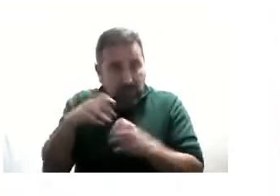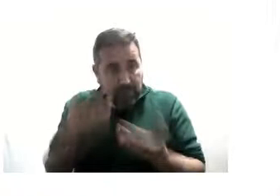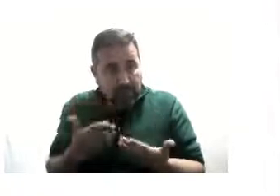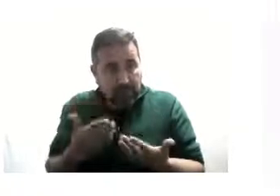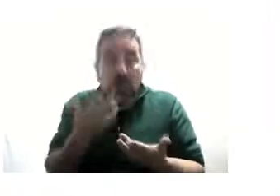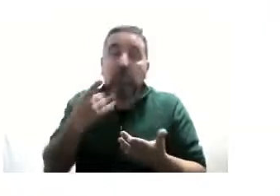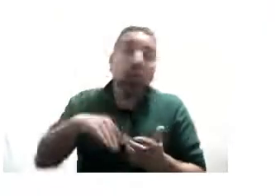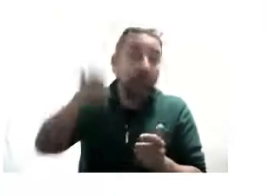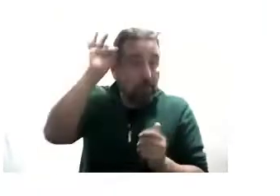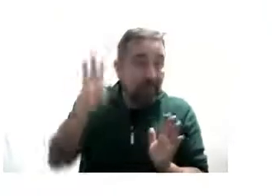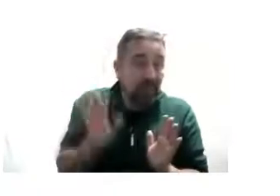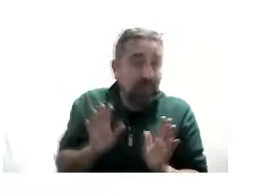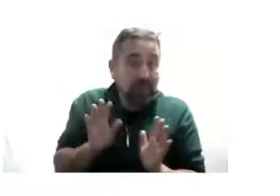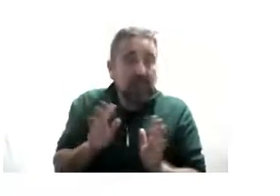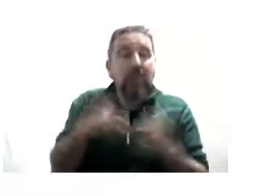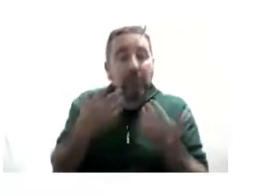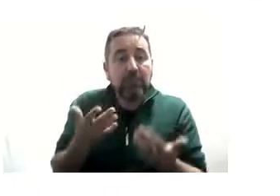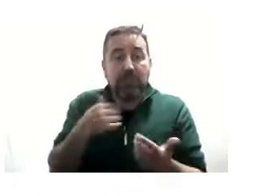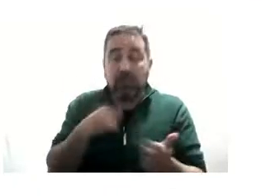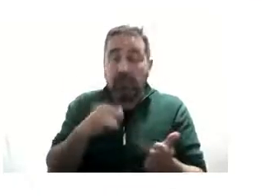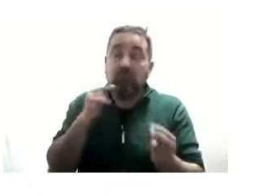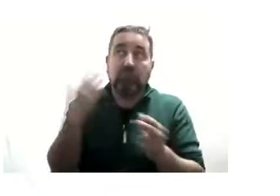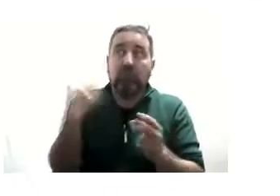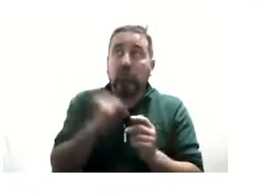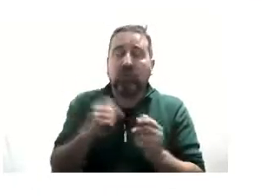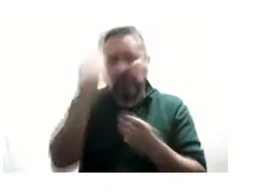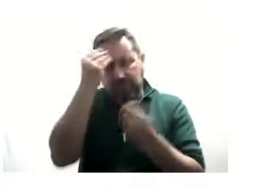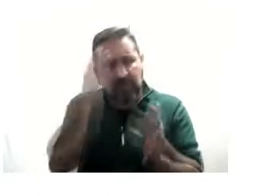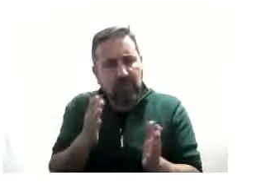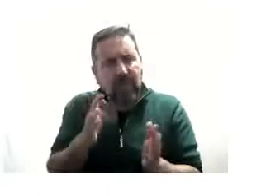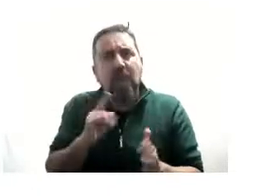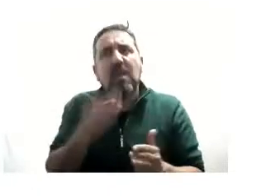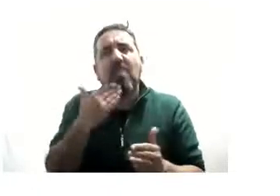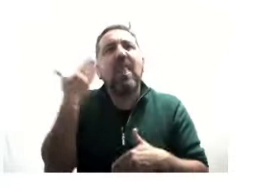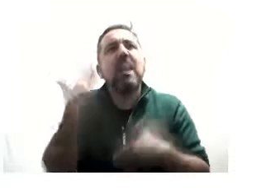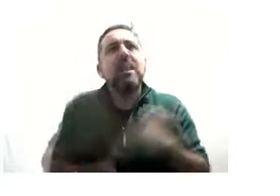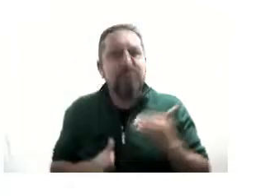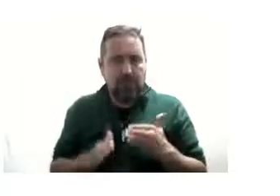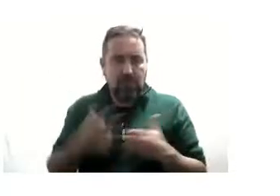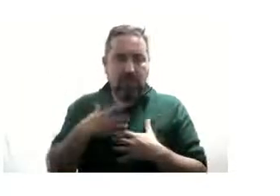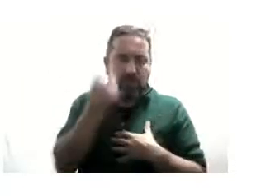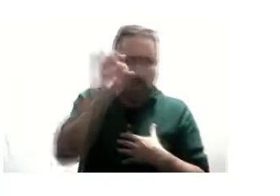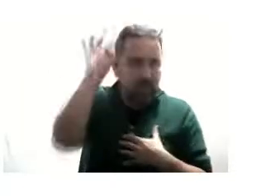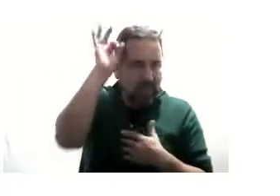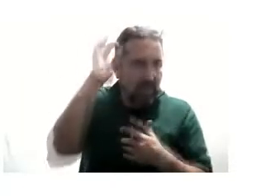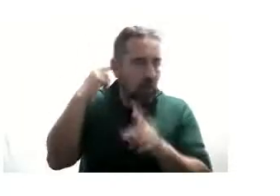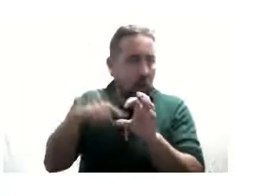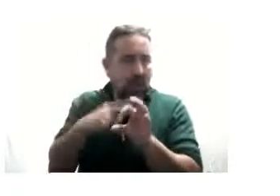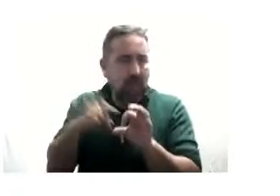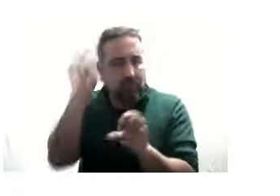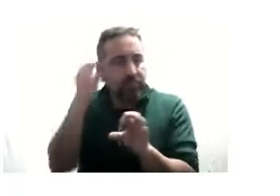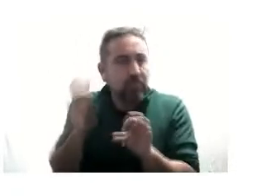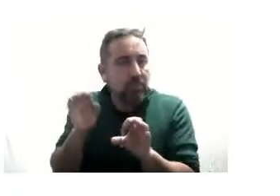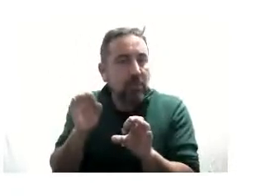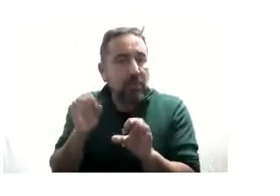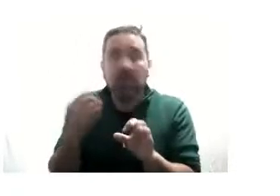se plantea la pregunta que tratamos de contestar hace unos años de si hay un límite de edad para poner un implante coclear, porque hace